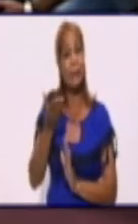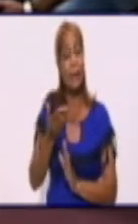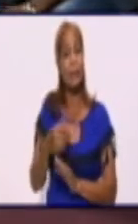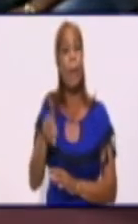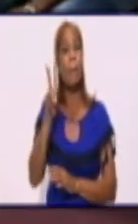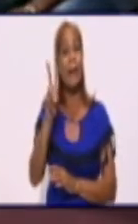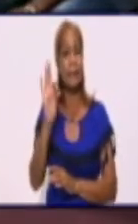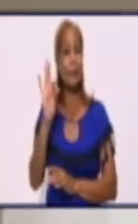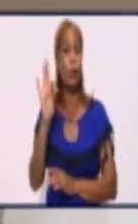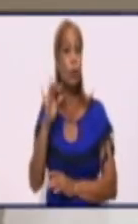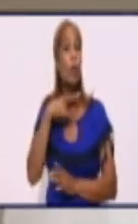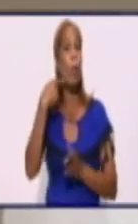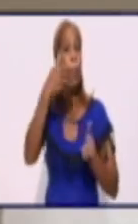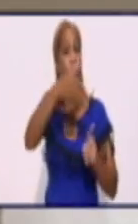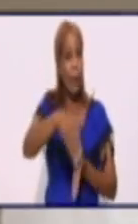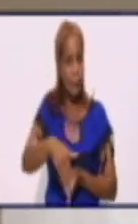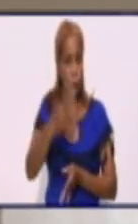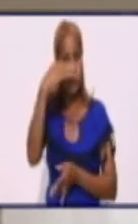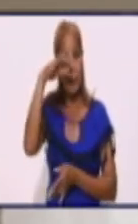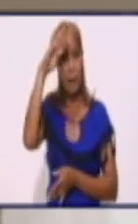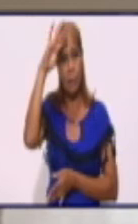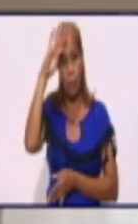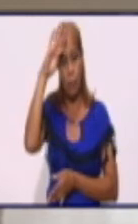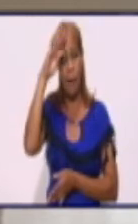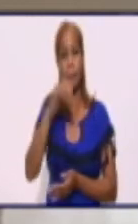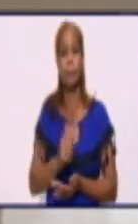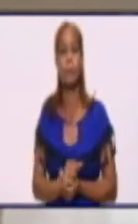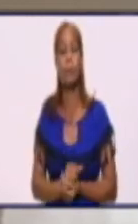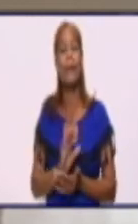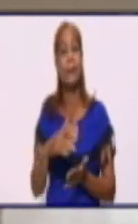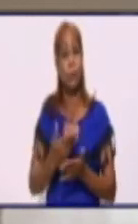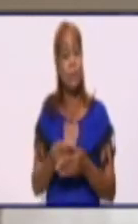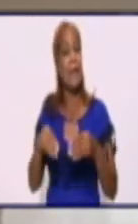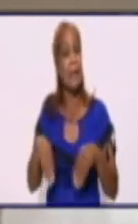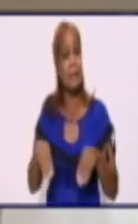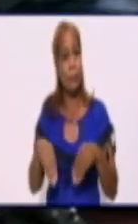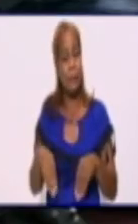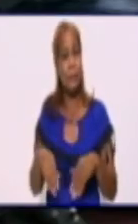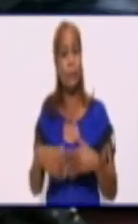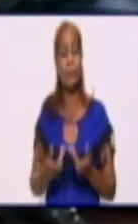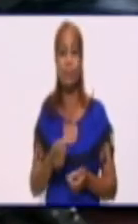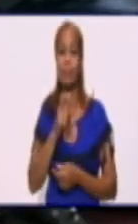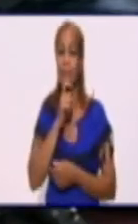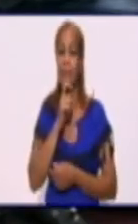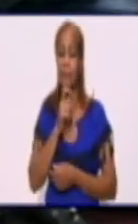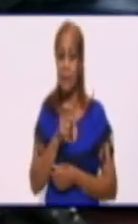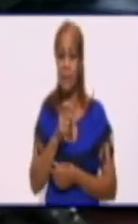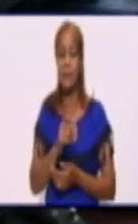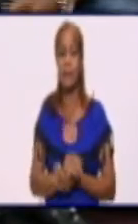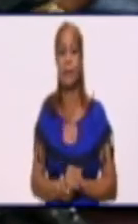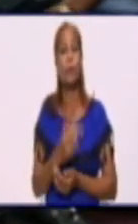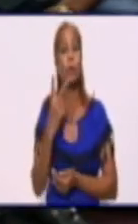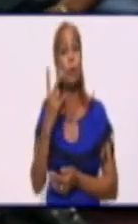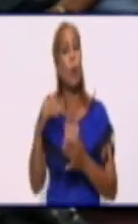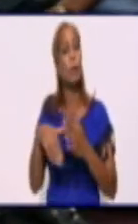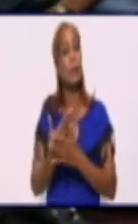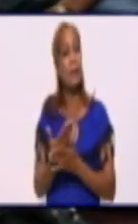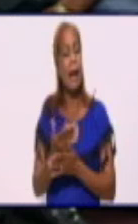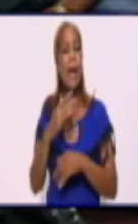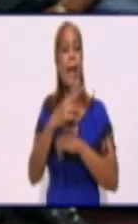28 fallecidos hoy, 26 ayer. Es decir que la situación está bastante compleja. O sea, 2 días en el país con más de 20 fallecidos por